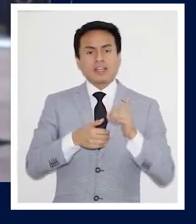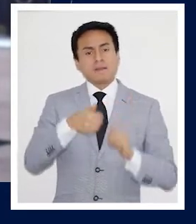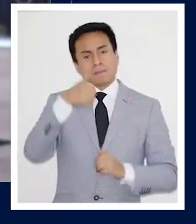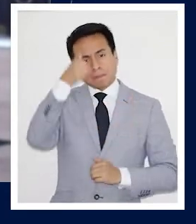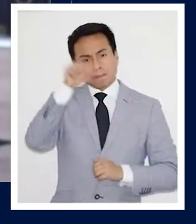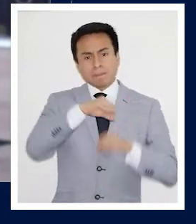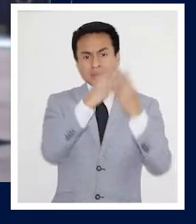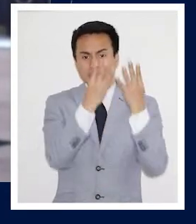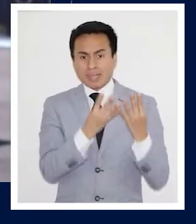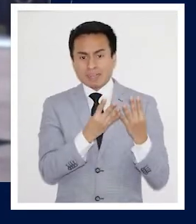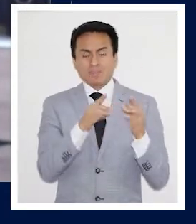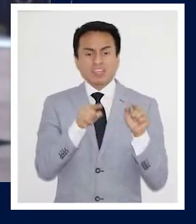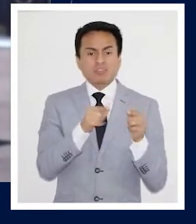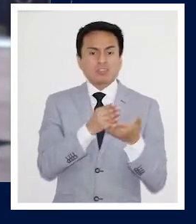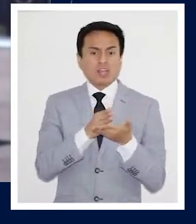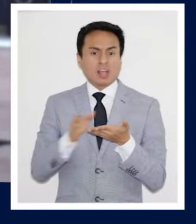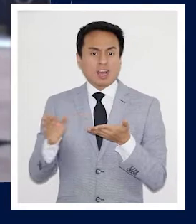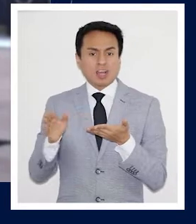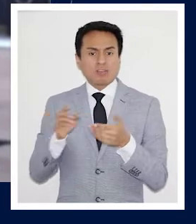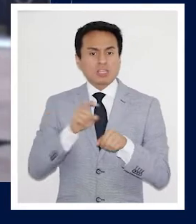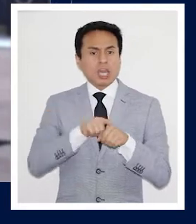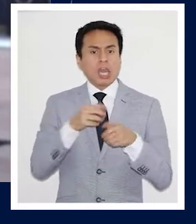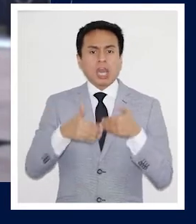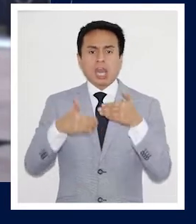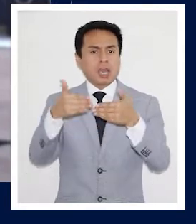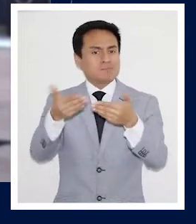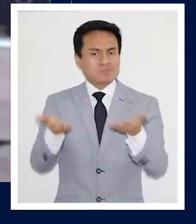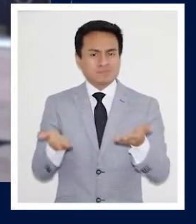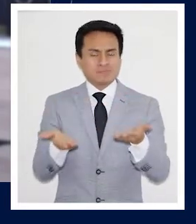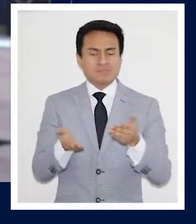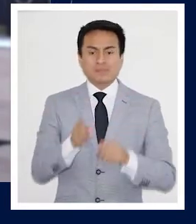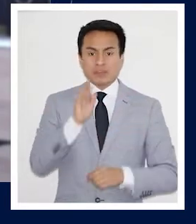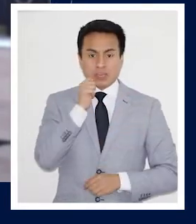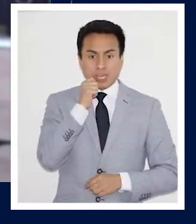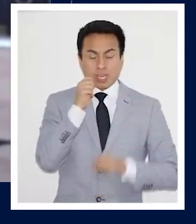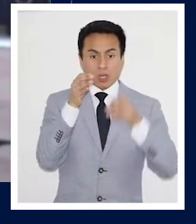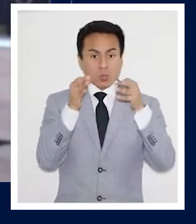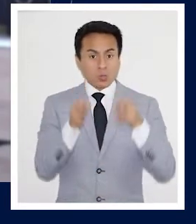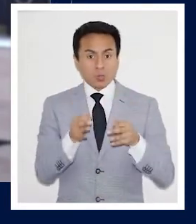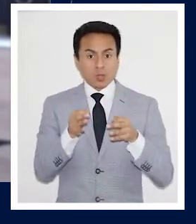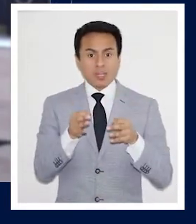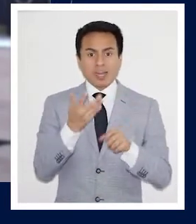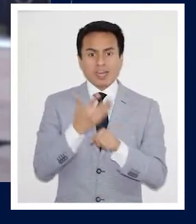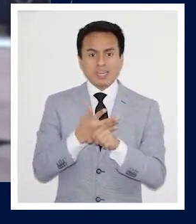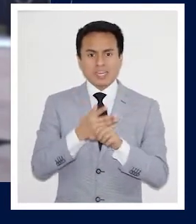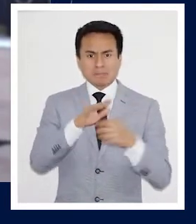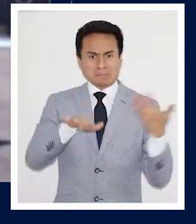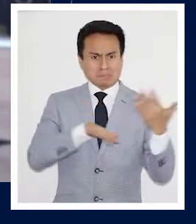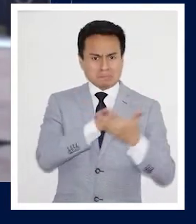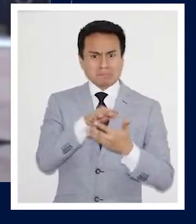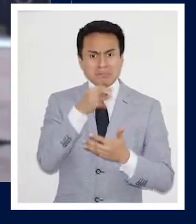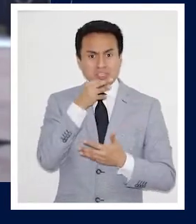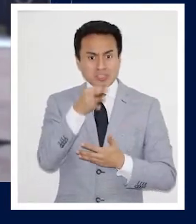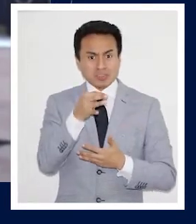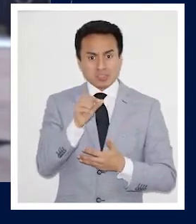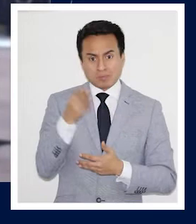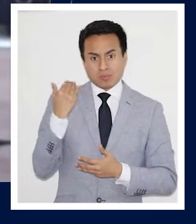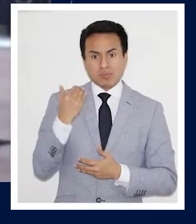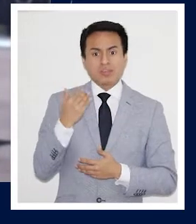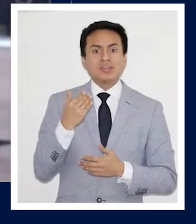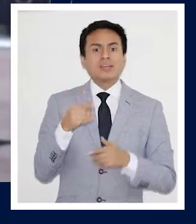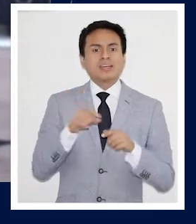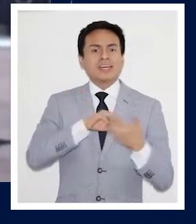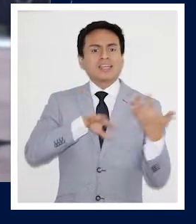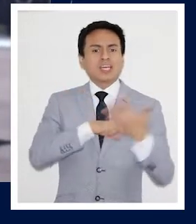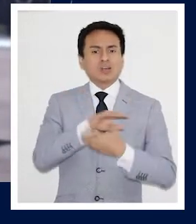procesal penal, esto fue quedando de lado con el paso del tiempo. Por lo tanto, al momento en que ocurrieron los hechos que yo he venido